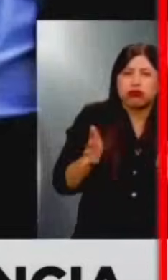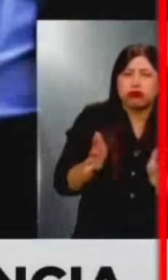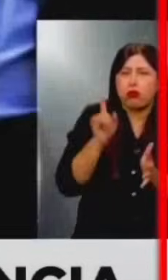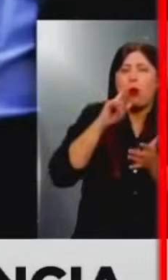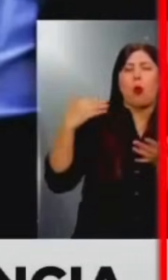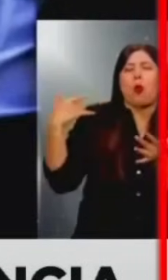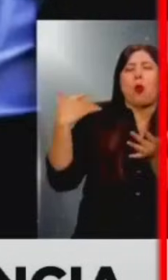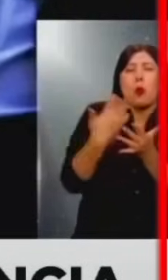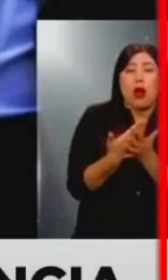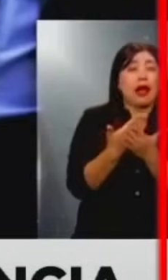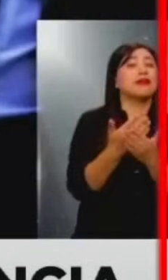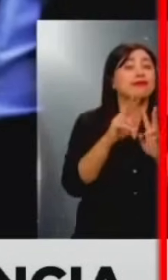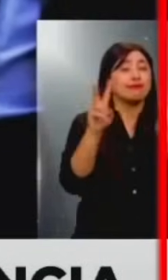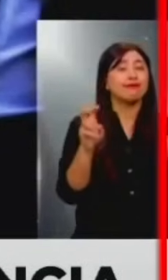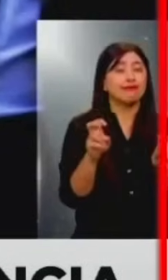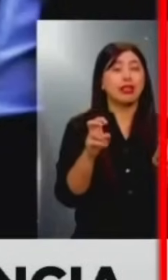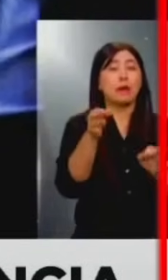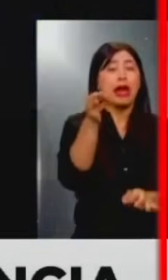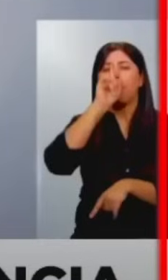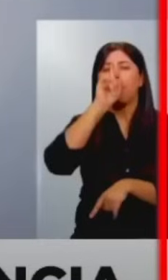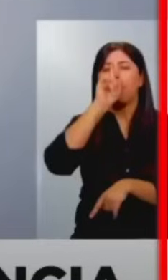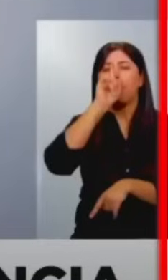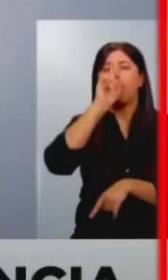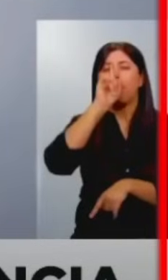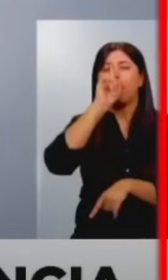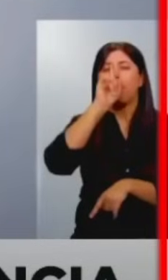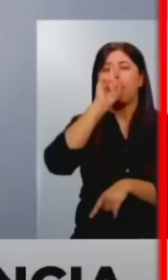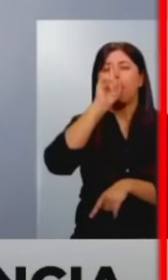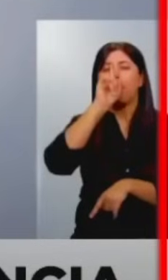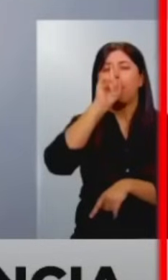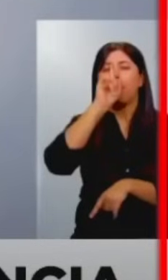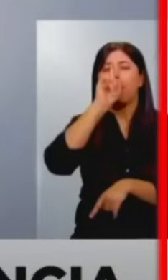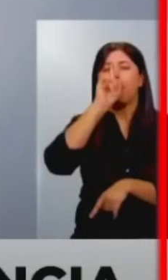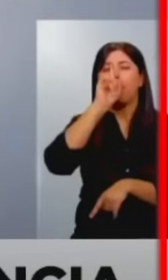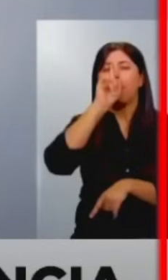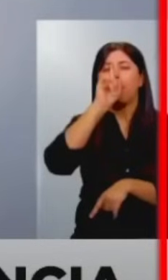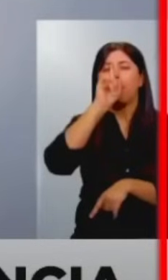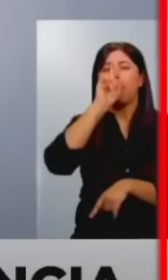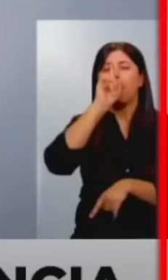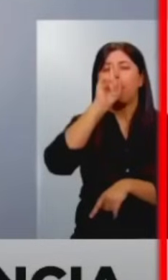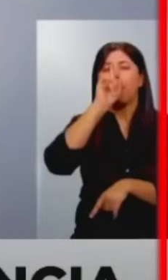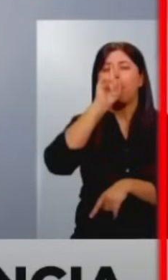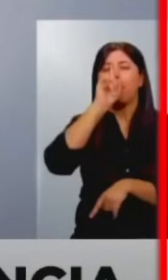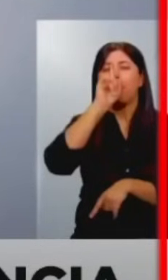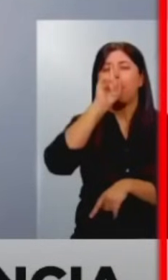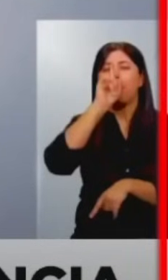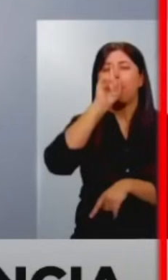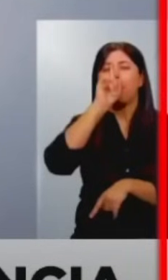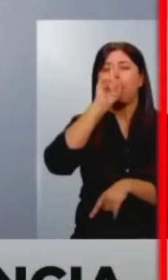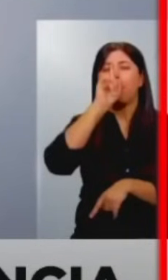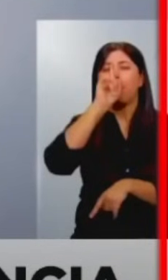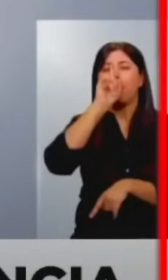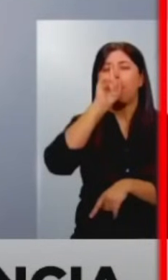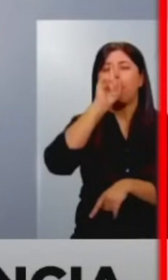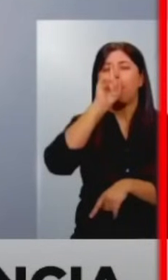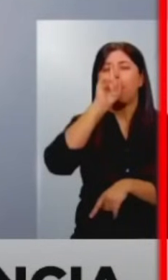tiempo, precisamente para enfrentar las dinámicas de inseguridad. Aparte, son ciudades muy importantes para el turismo de Chile. Creo que esa debería